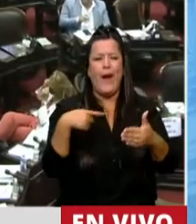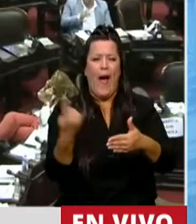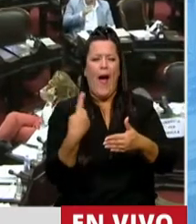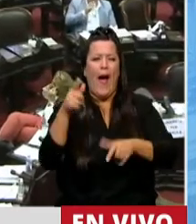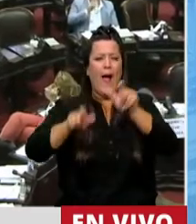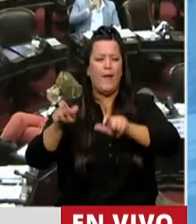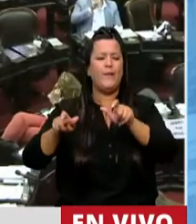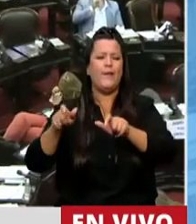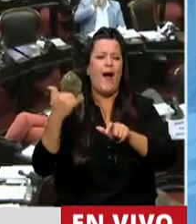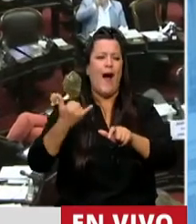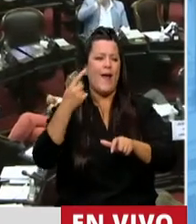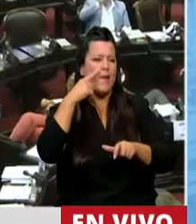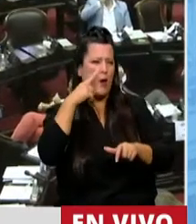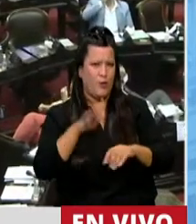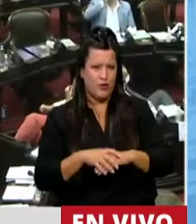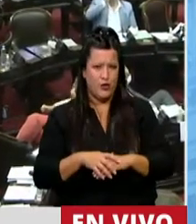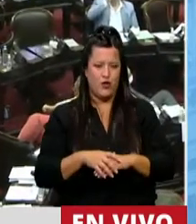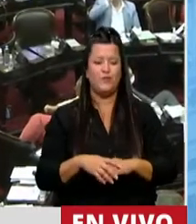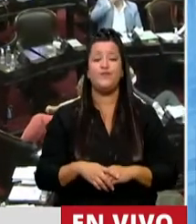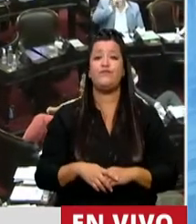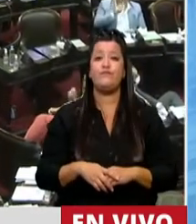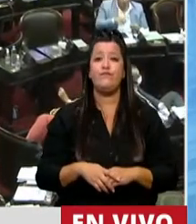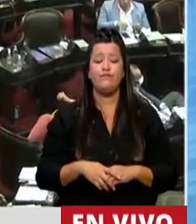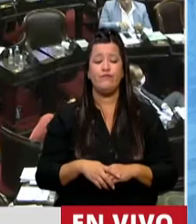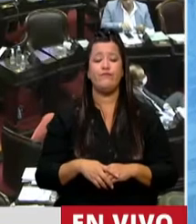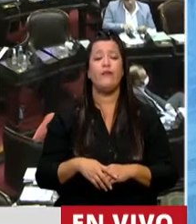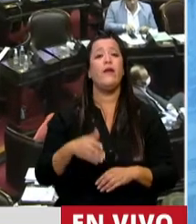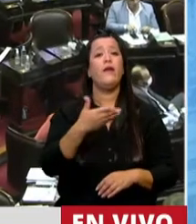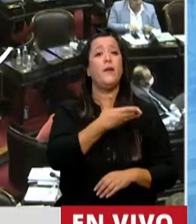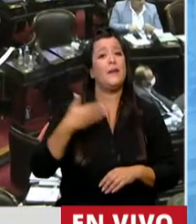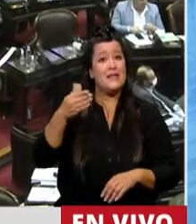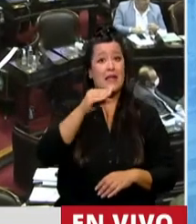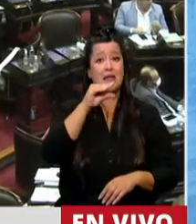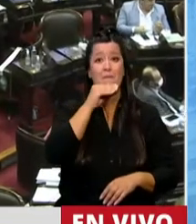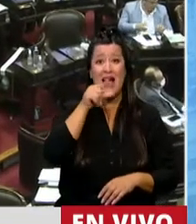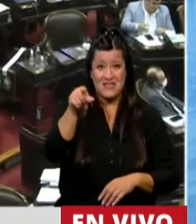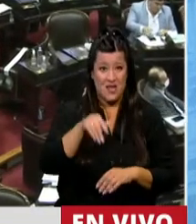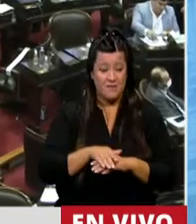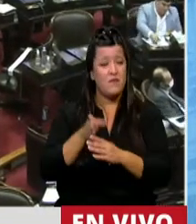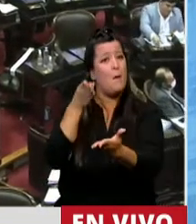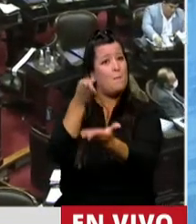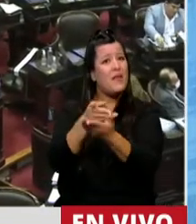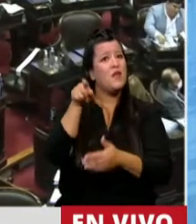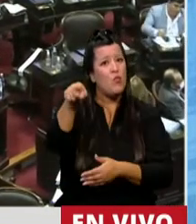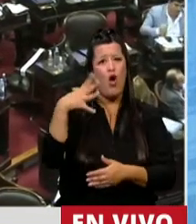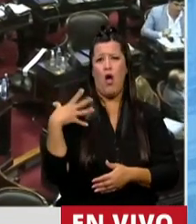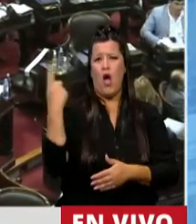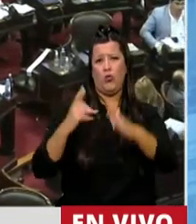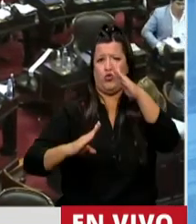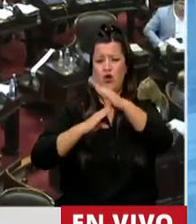totalmente claro. Señor presidente de la Cámara, Sergio Massa, le reclamo que usted, como autoridad de